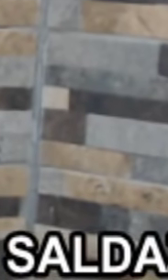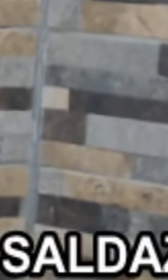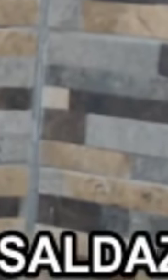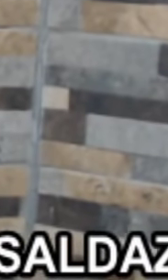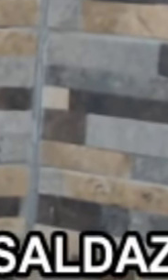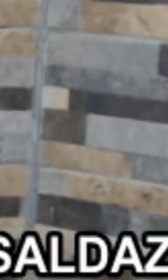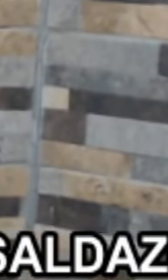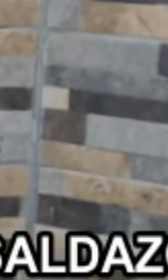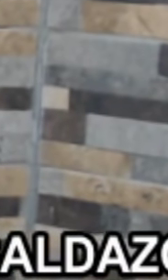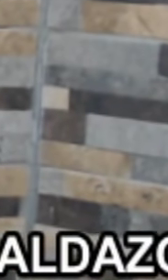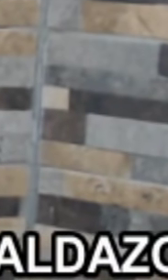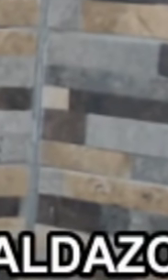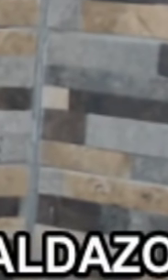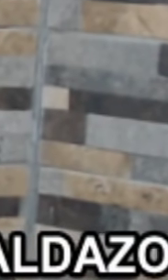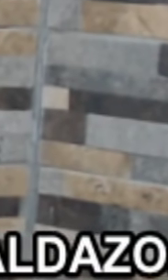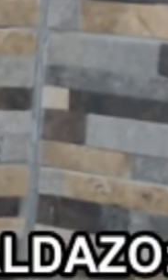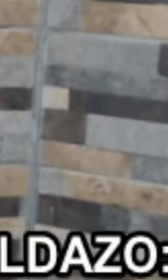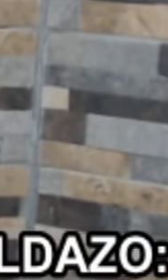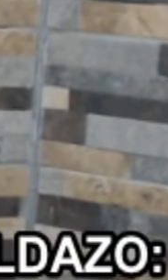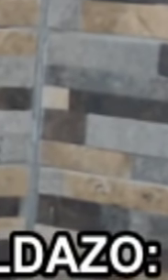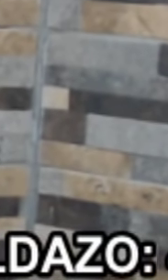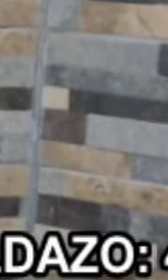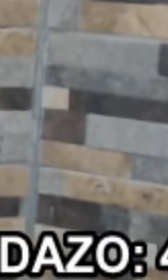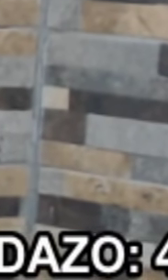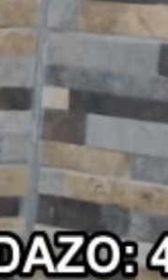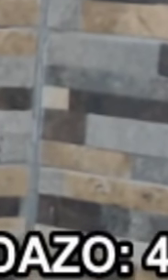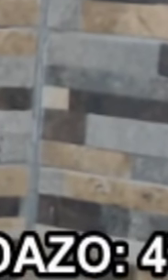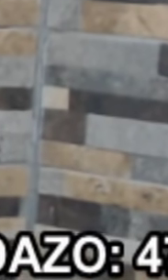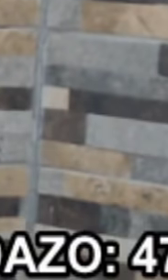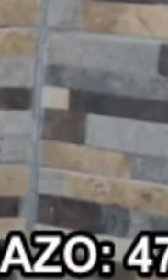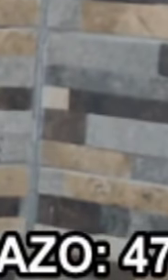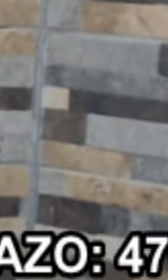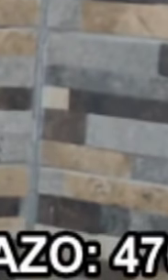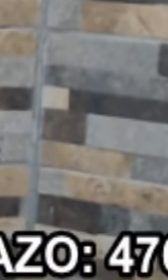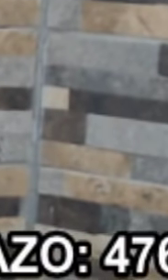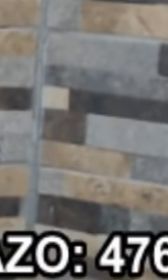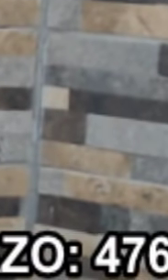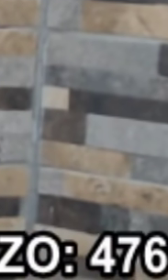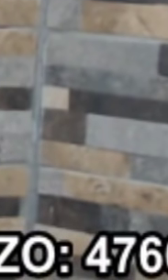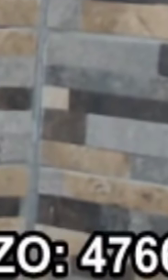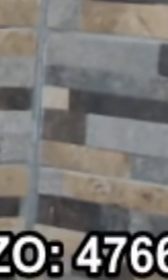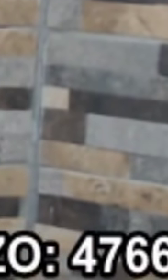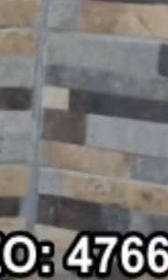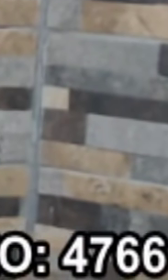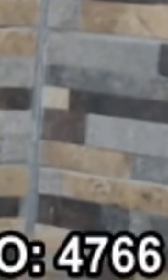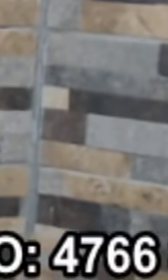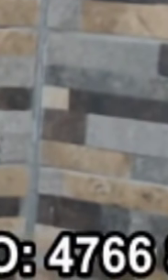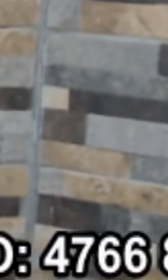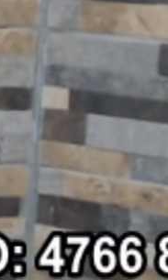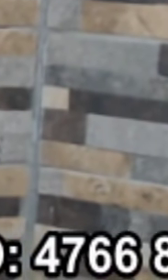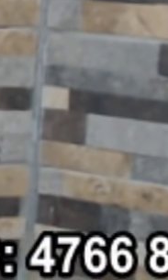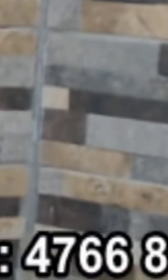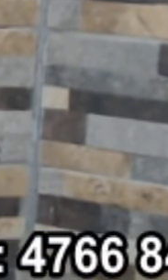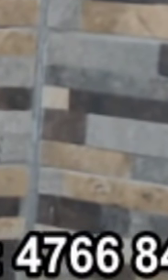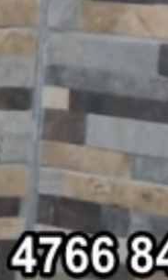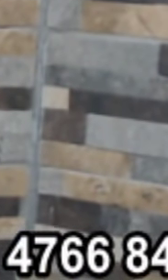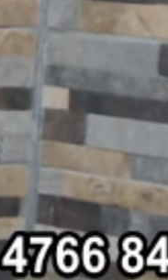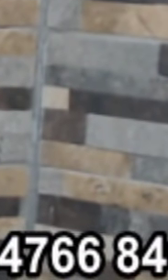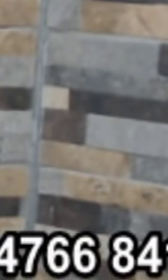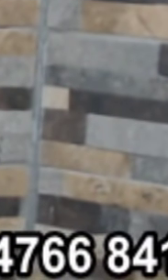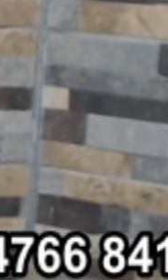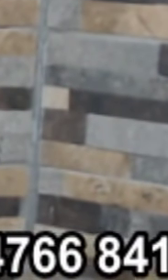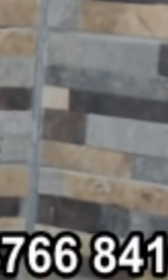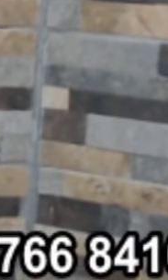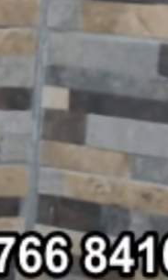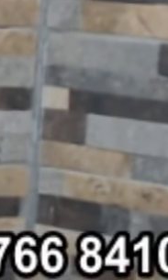porque no hay tal inflación, en términos manejables, desde luego, pero no hay gasolinazos. Las obras siguen